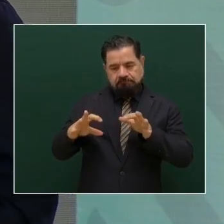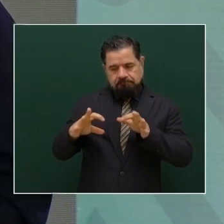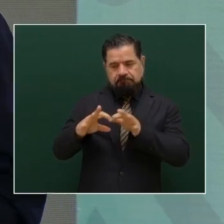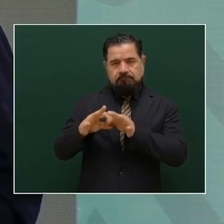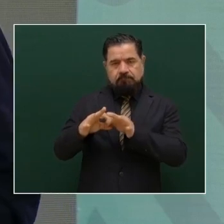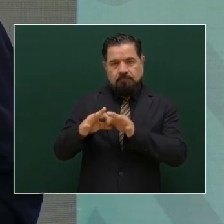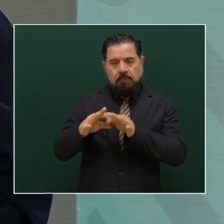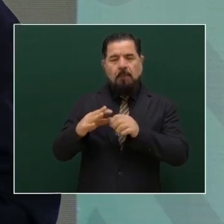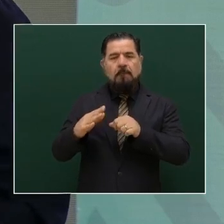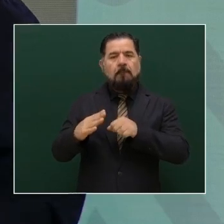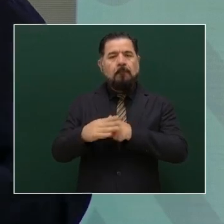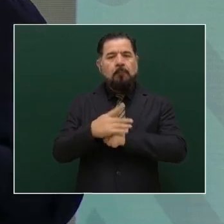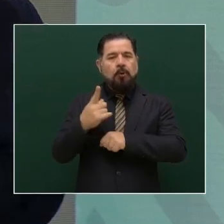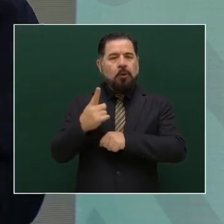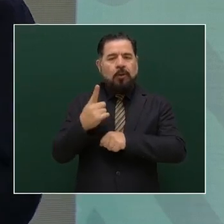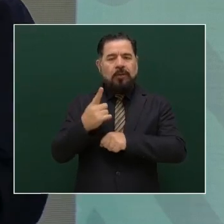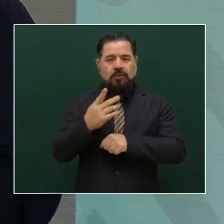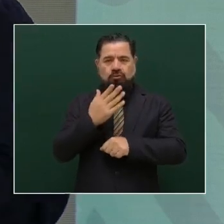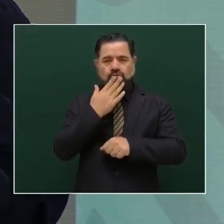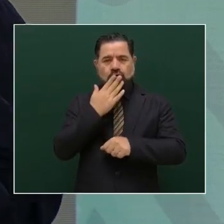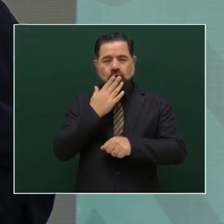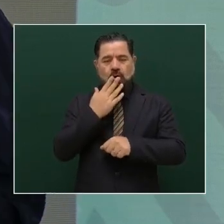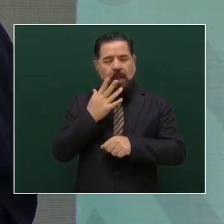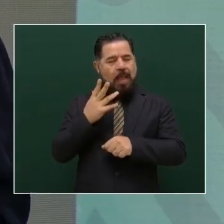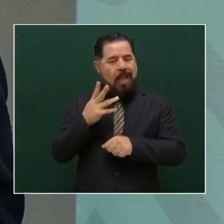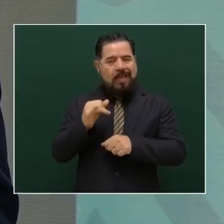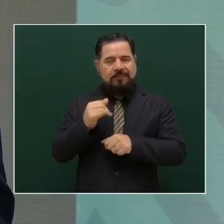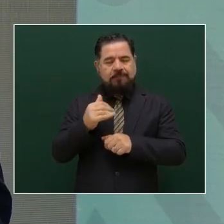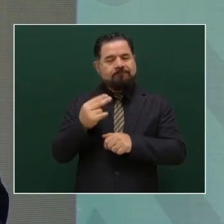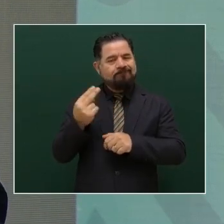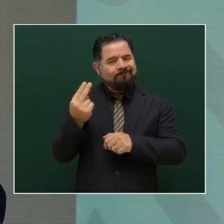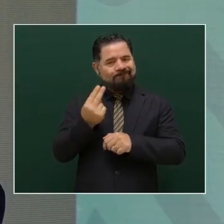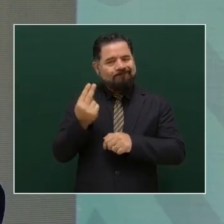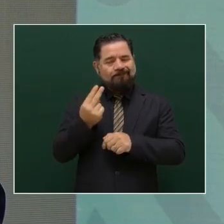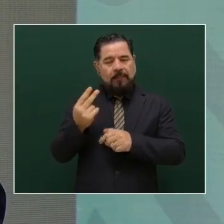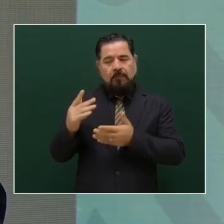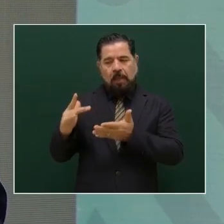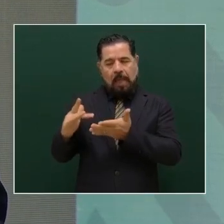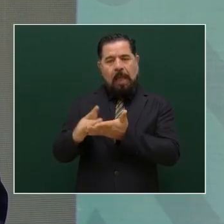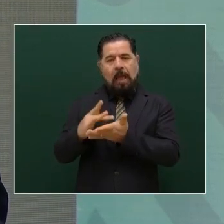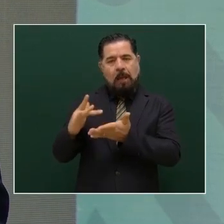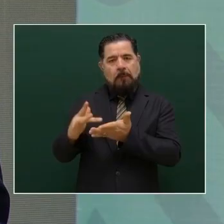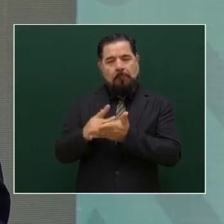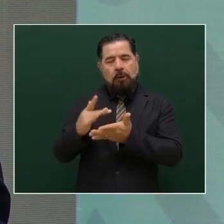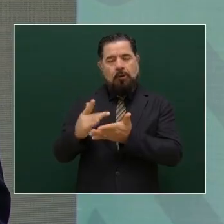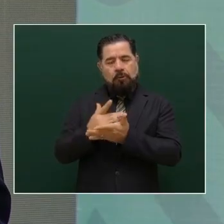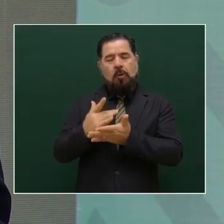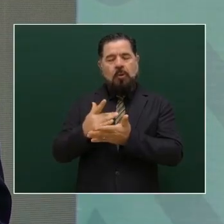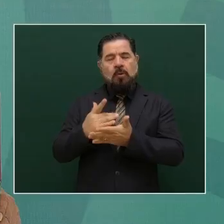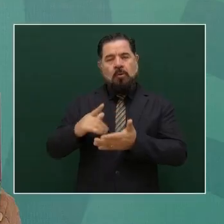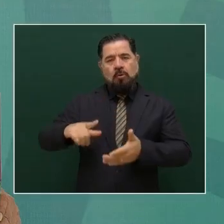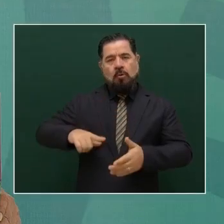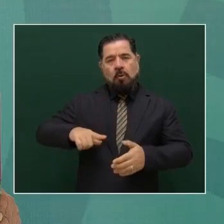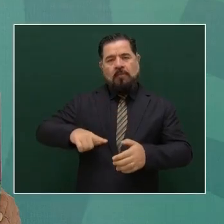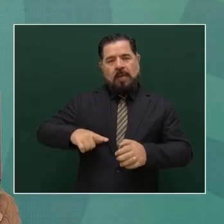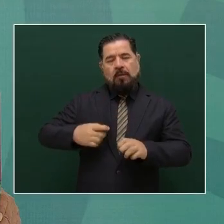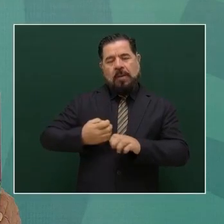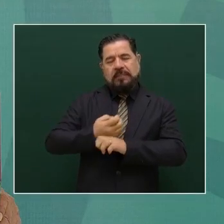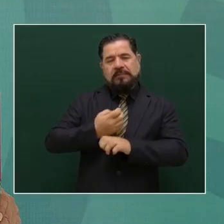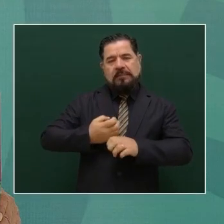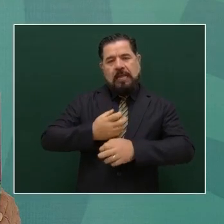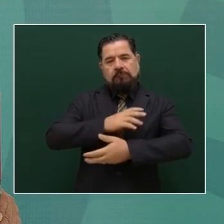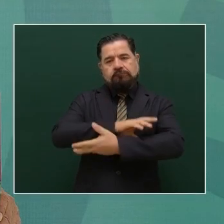en Sonora si no contamos con el apoyo del gobierno que